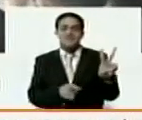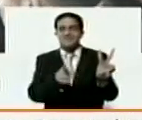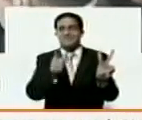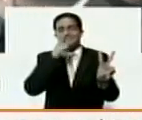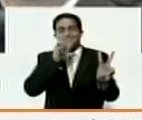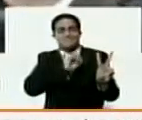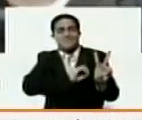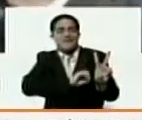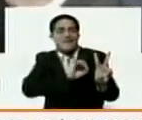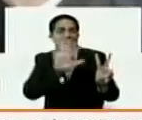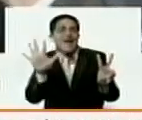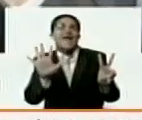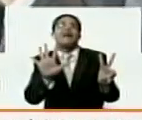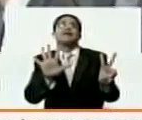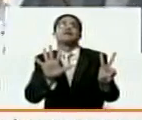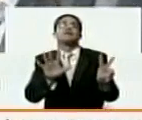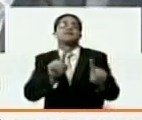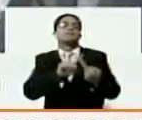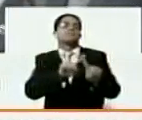pero no por lo obvio